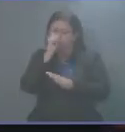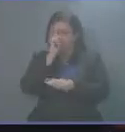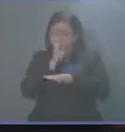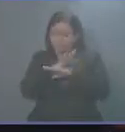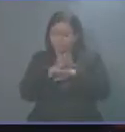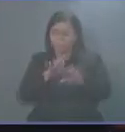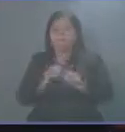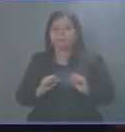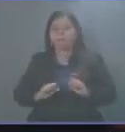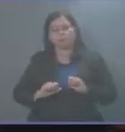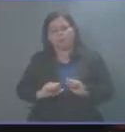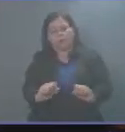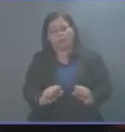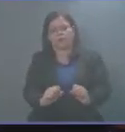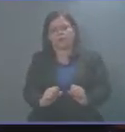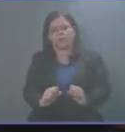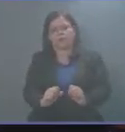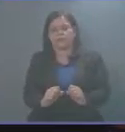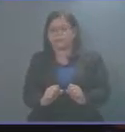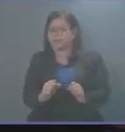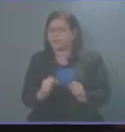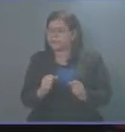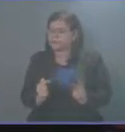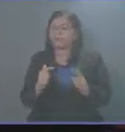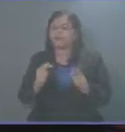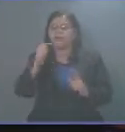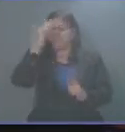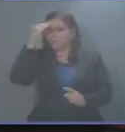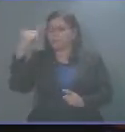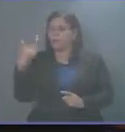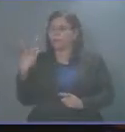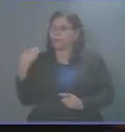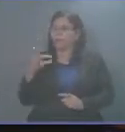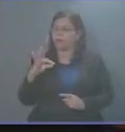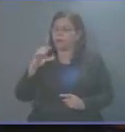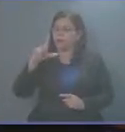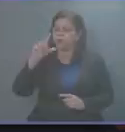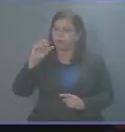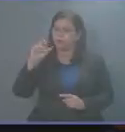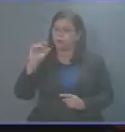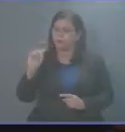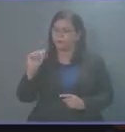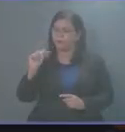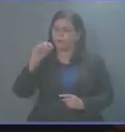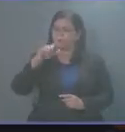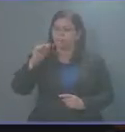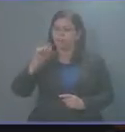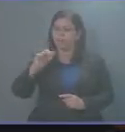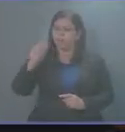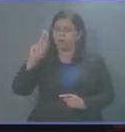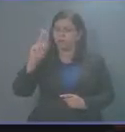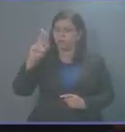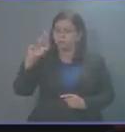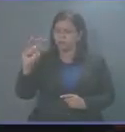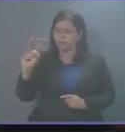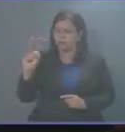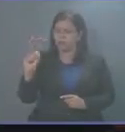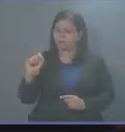el sensible fallecimiento y trágico fallecimiento de la señora Flora Margarita Suárez Rosales, quien